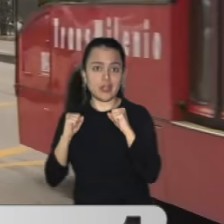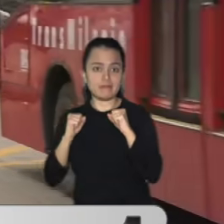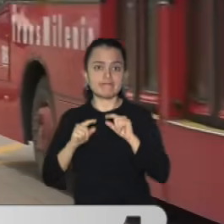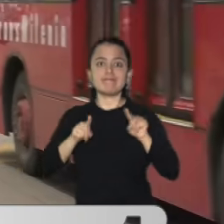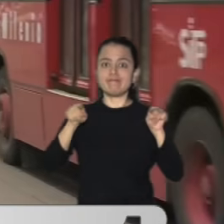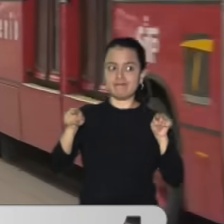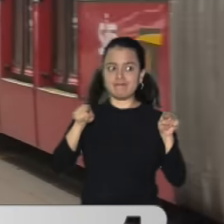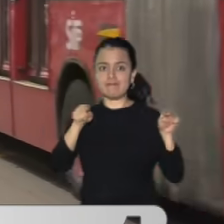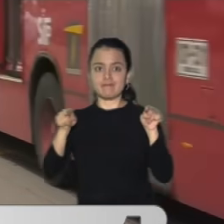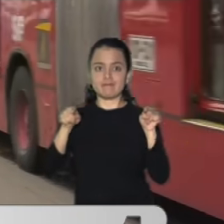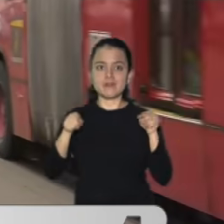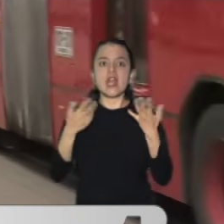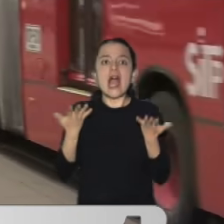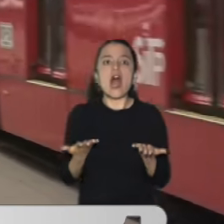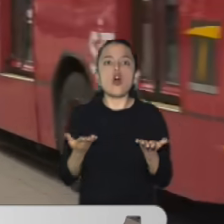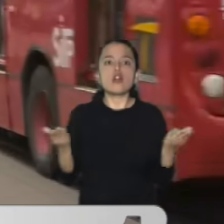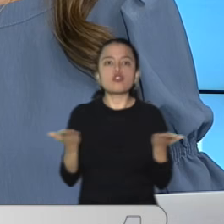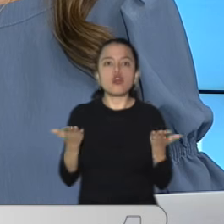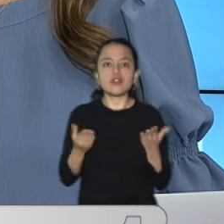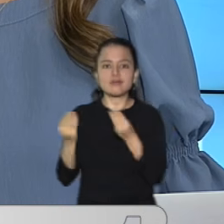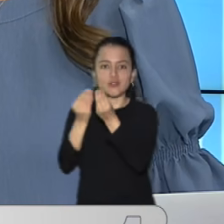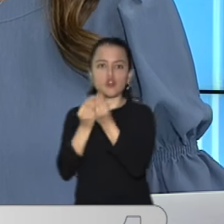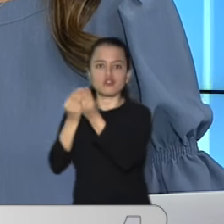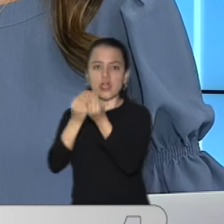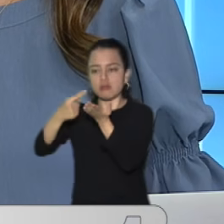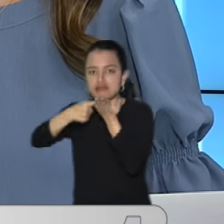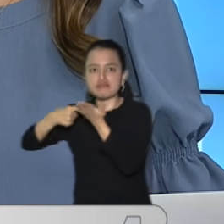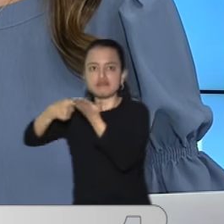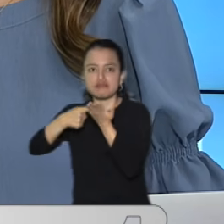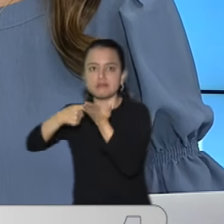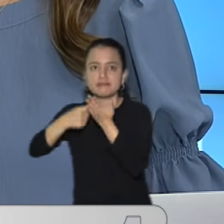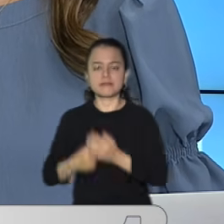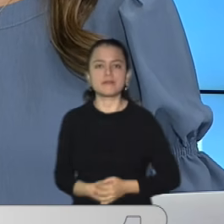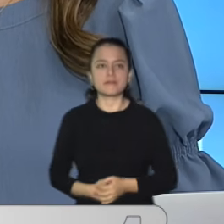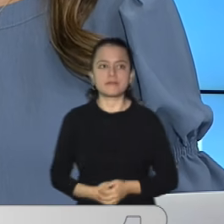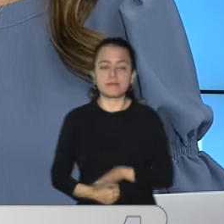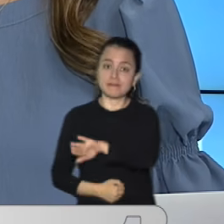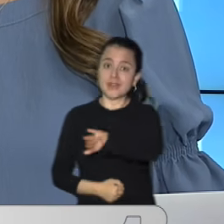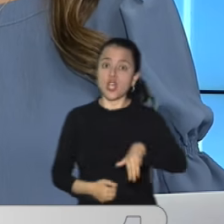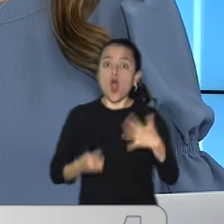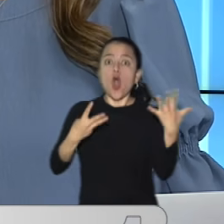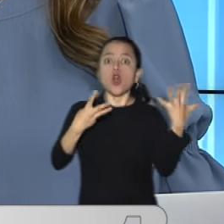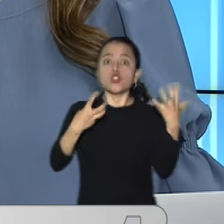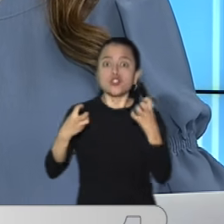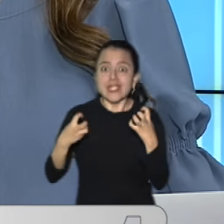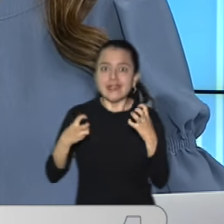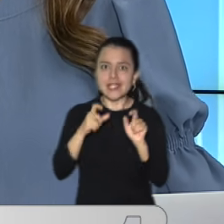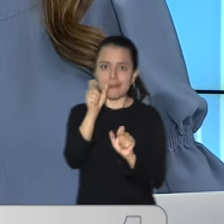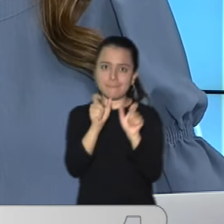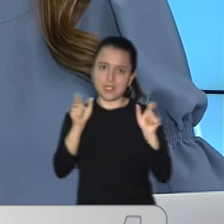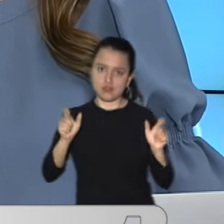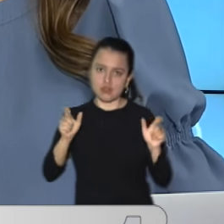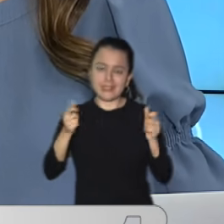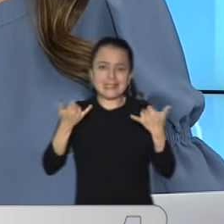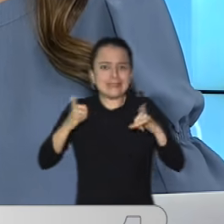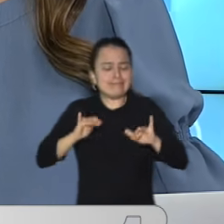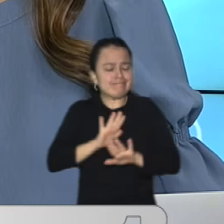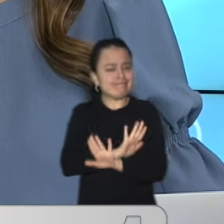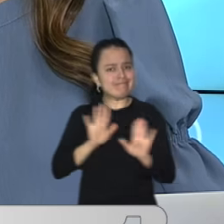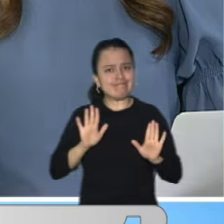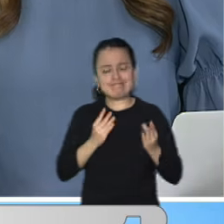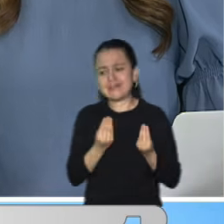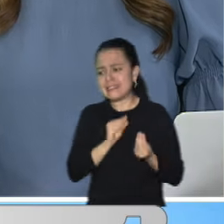El proyecto hace trámite en la corporación. Y ya son 800 personas desplazadas en Ituango por las amenazas de